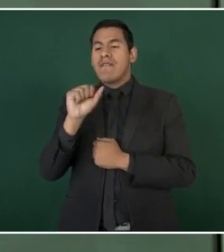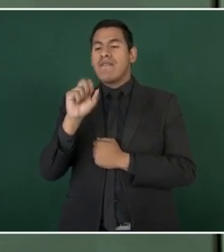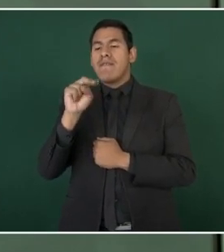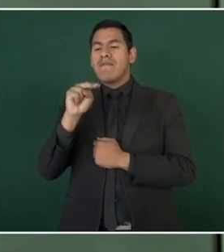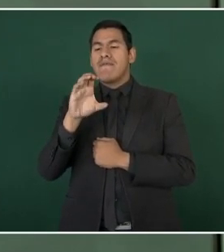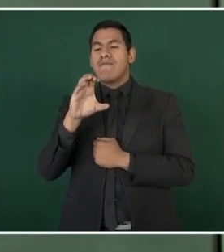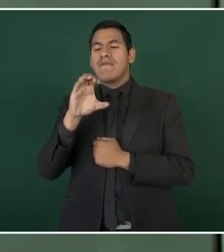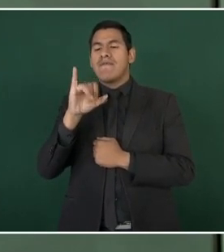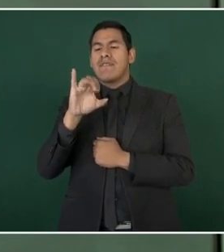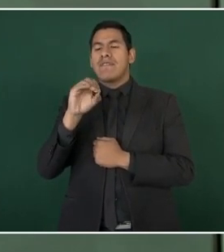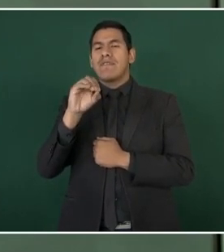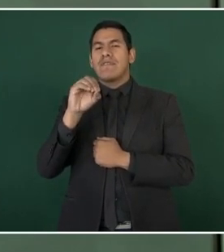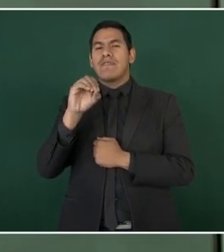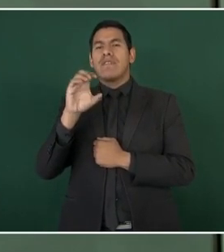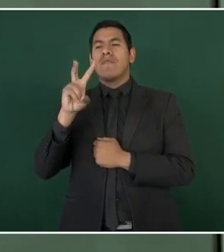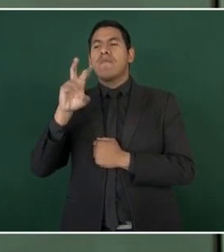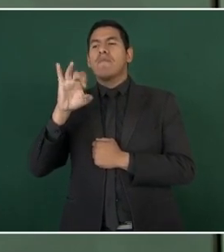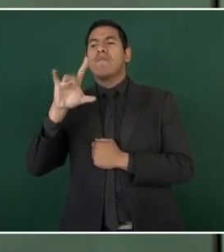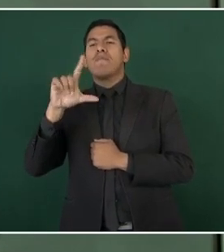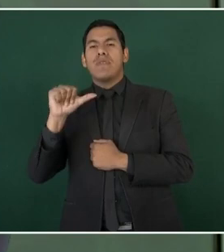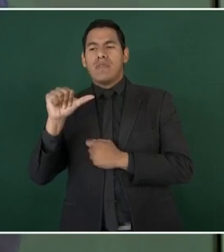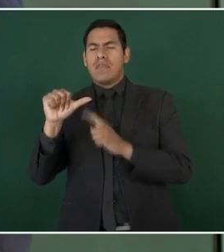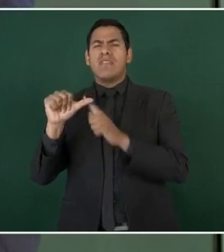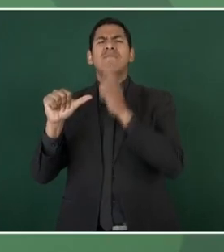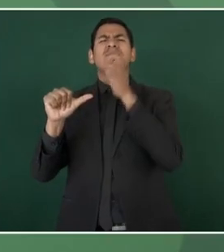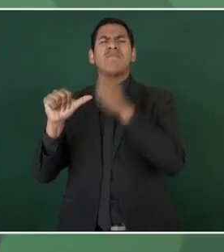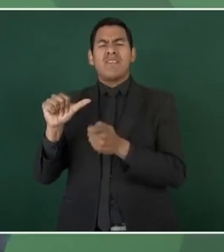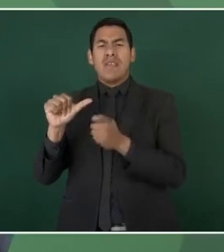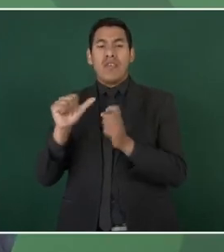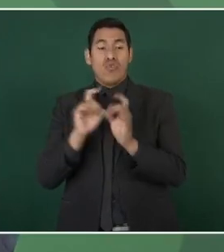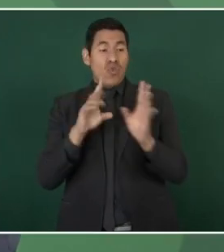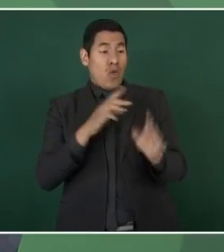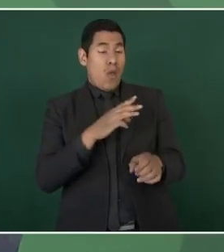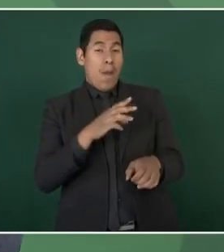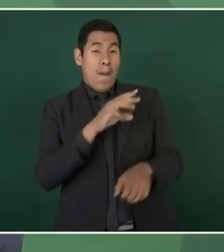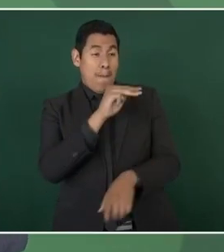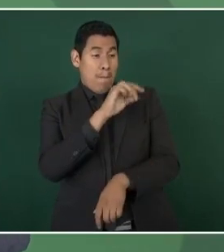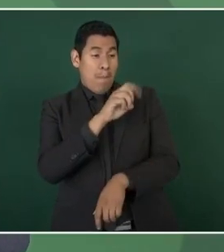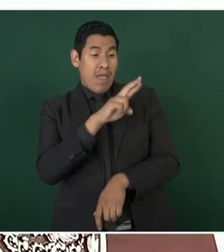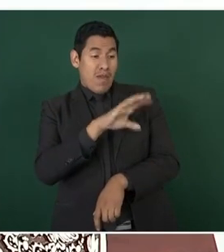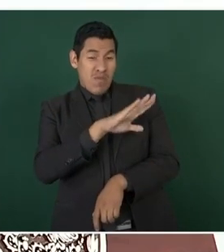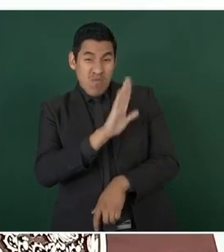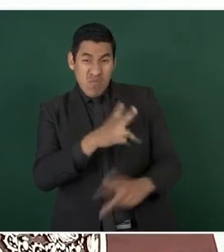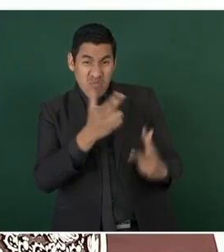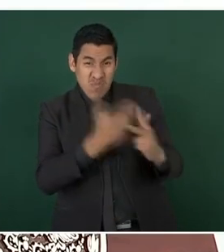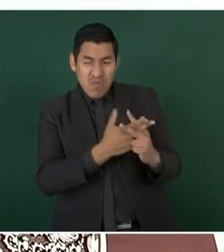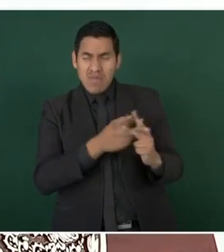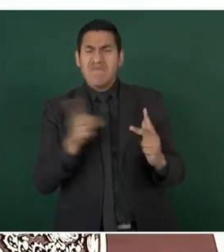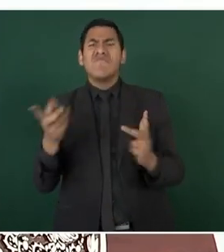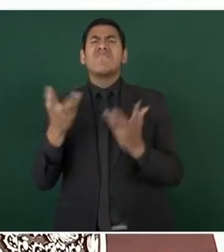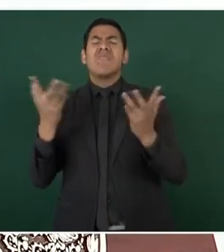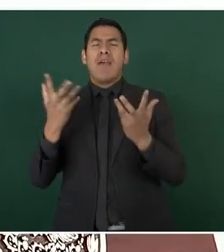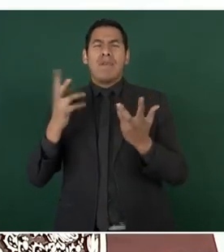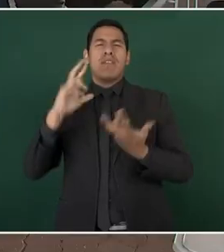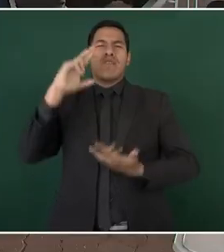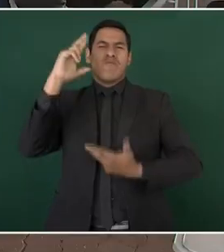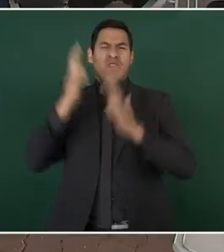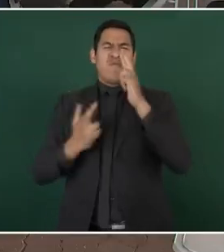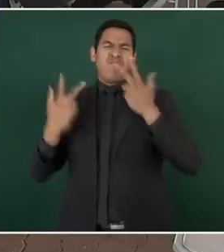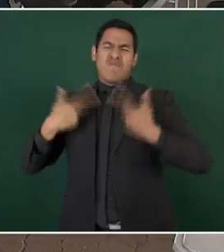de Madero. Francisco Villa, el revolucionario del pueblo. ¿Ya terminamos?